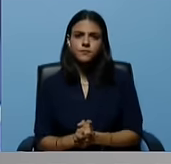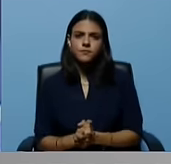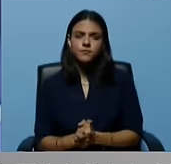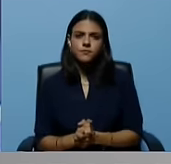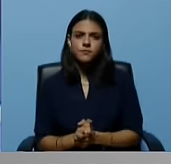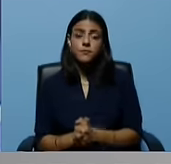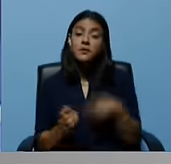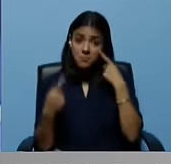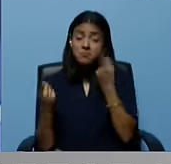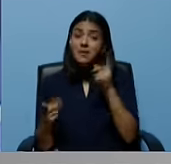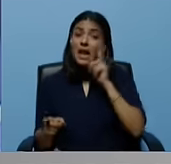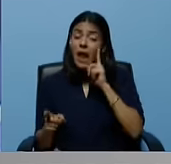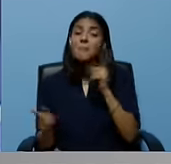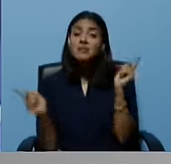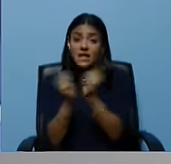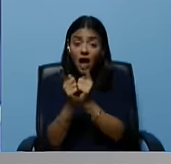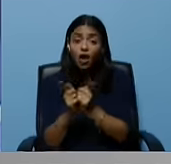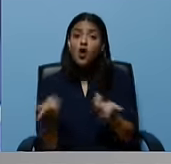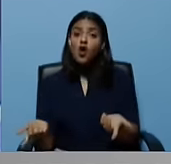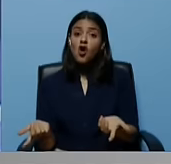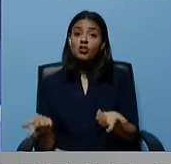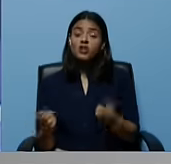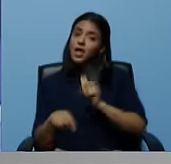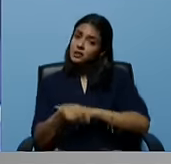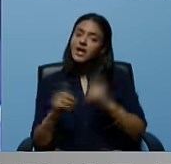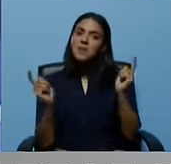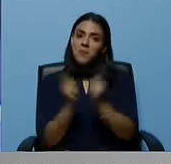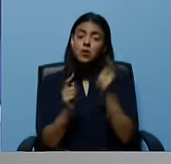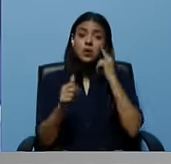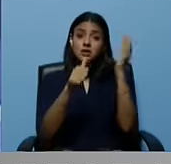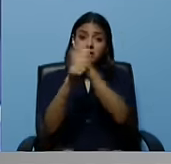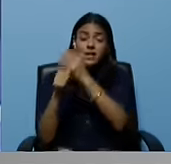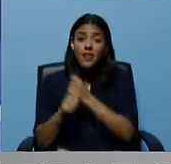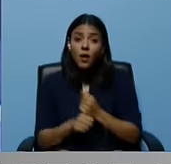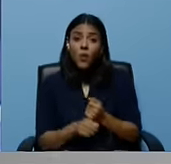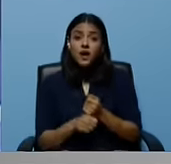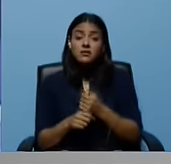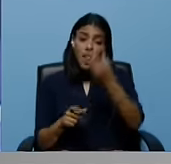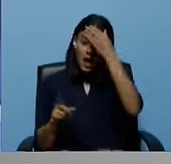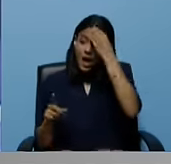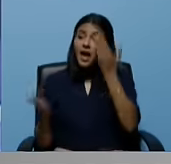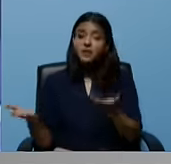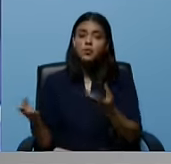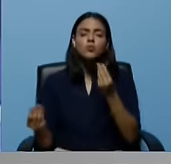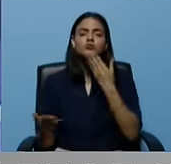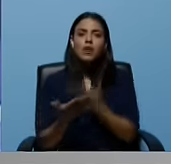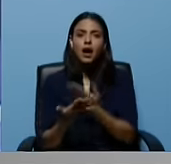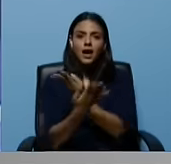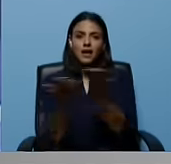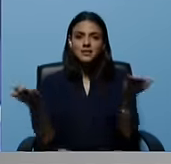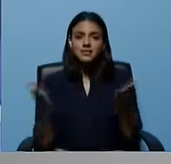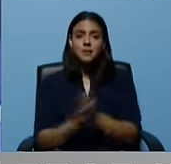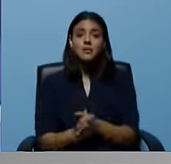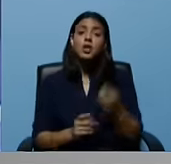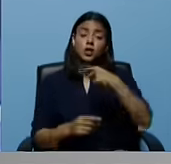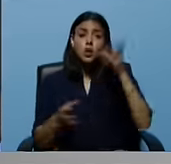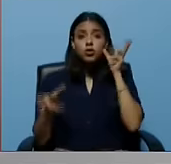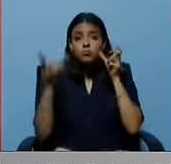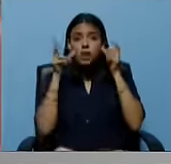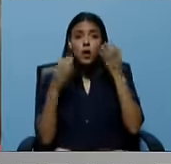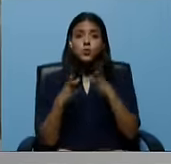ve que la mentira tiene patas cortas. Lo nota, señor González Urrutia. Muchas gracias. Bien, escuchamos ustedes